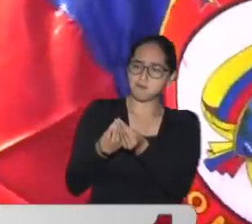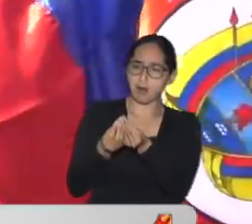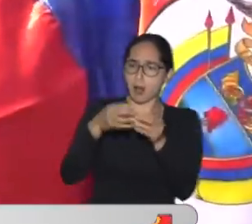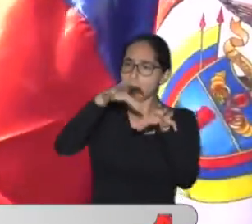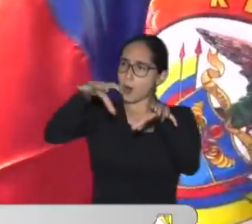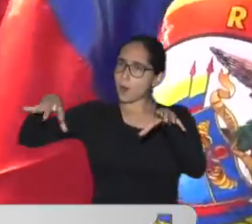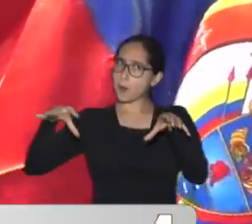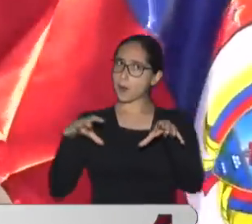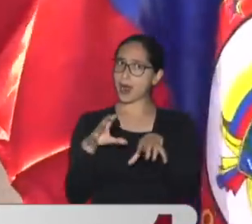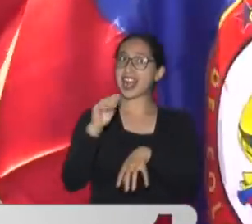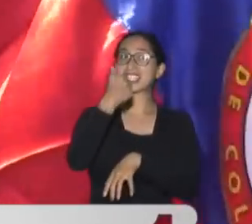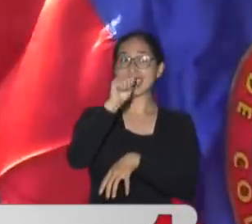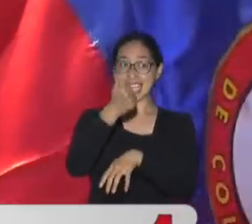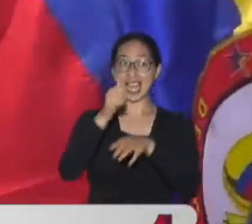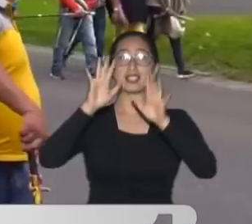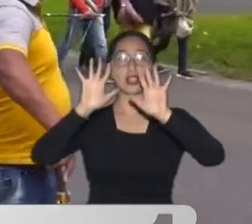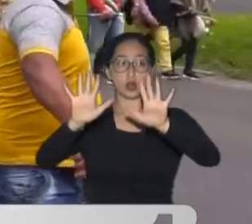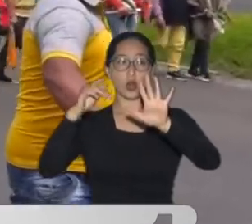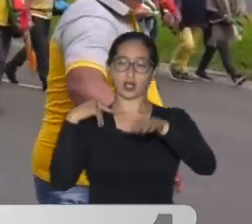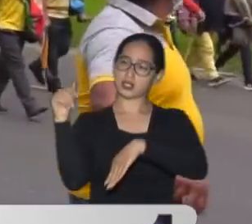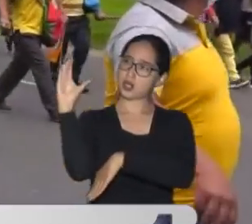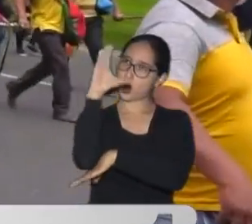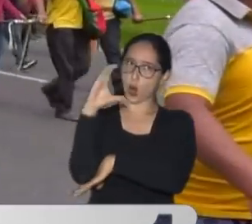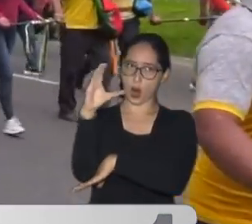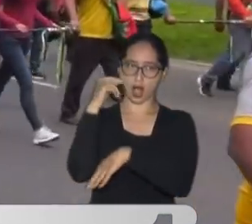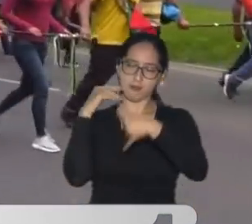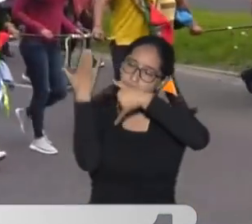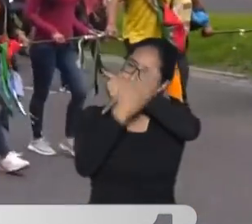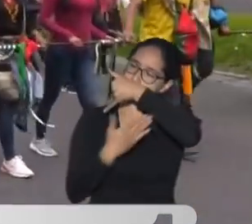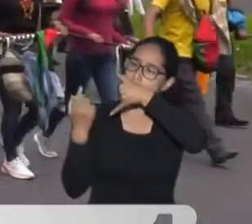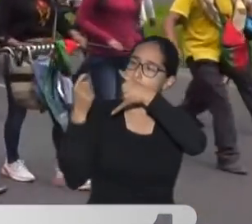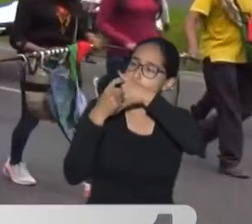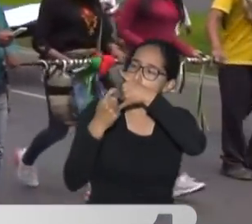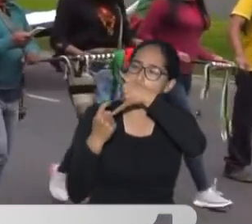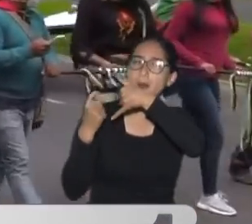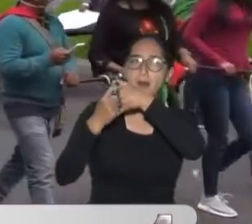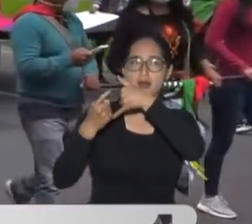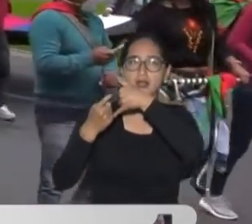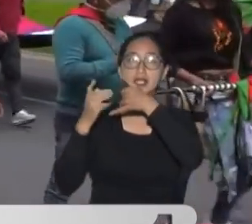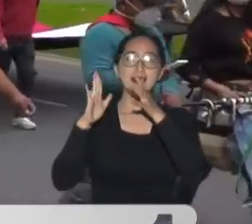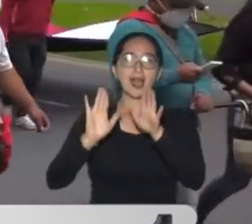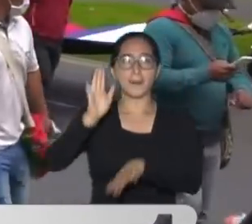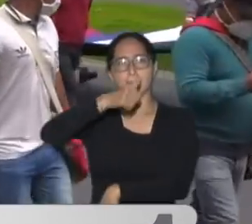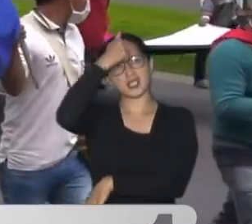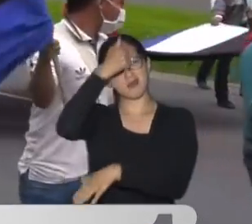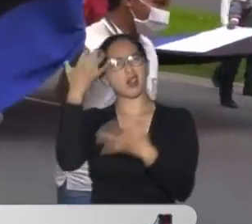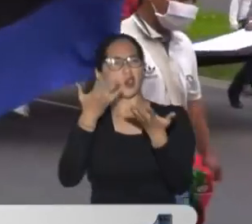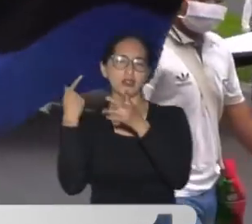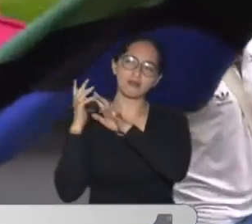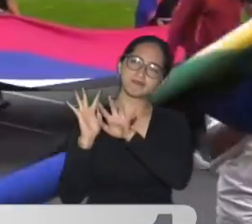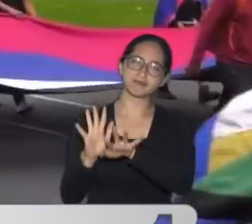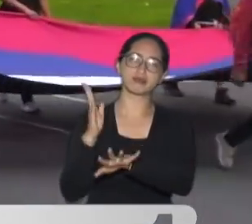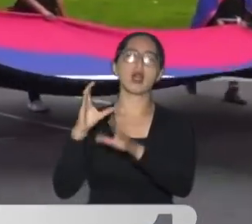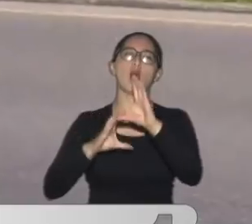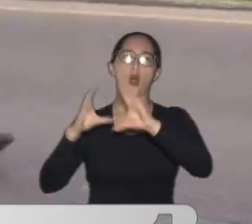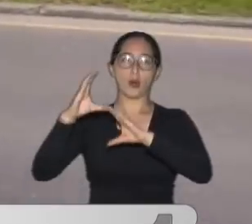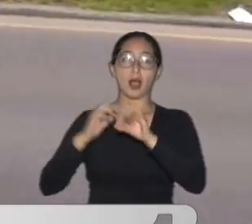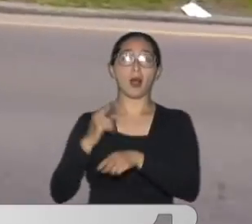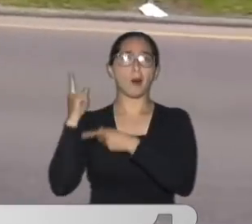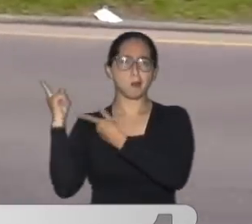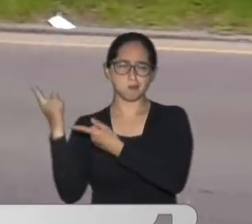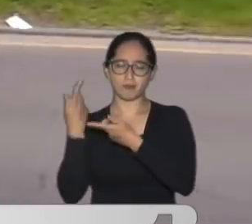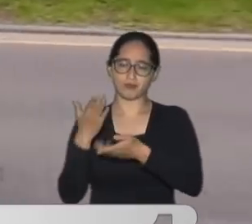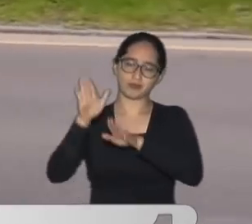poblaciones del sur occidente colombiano y especialmente pues del Cauca. Aquí estamos con uno de los representantes de